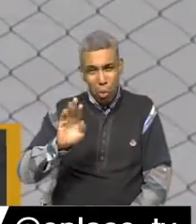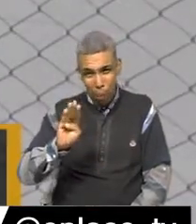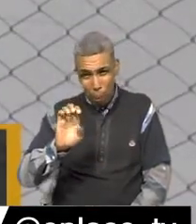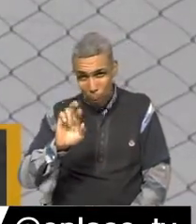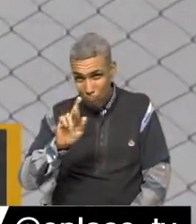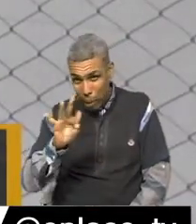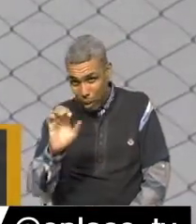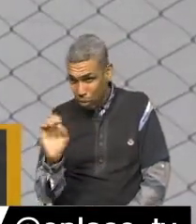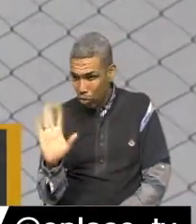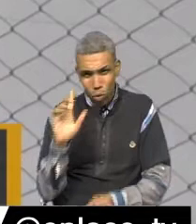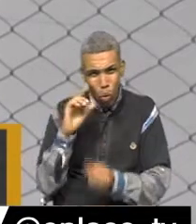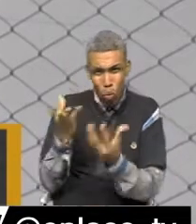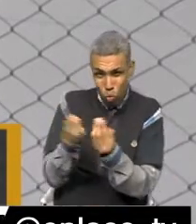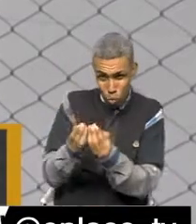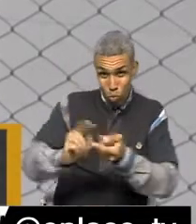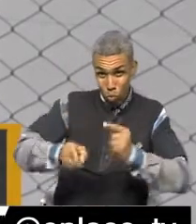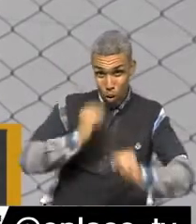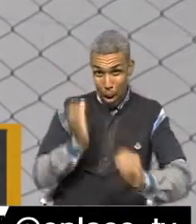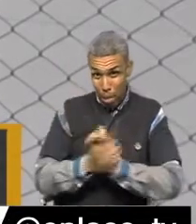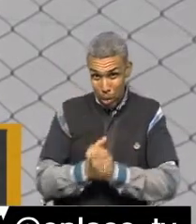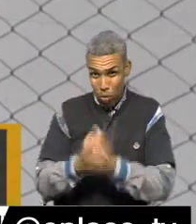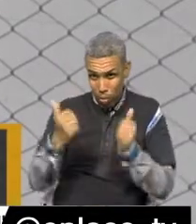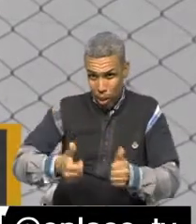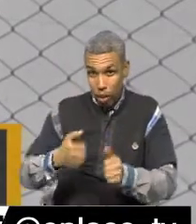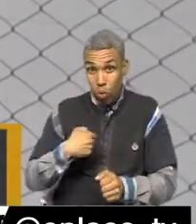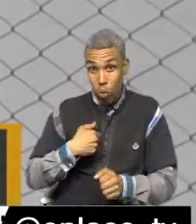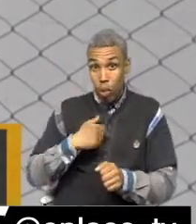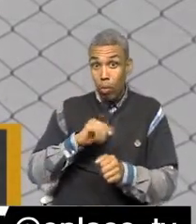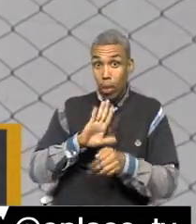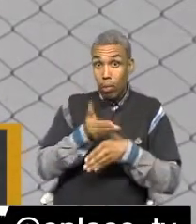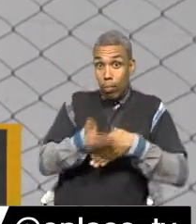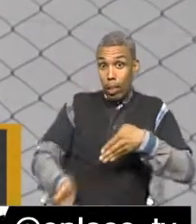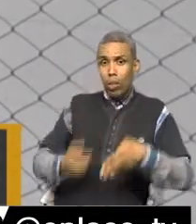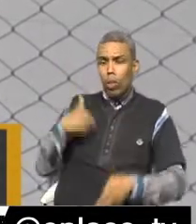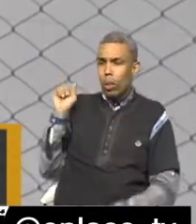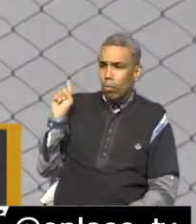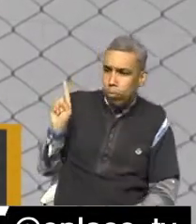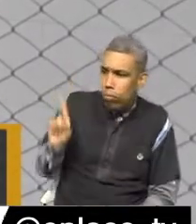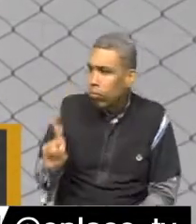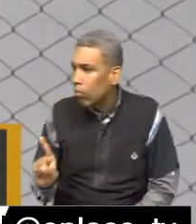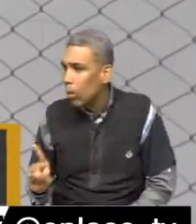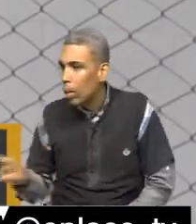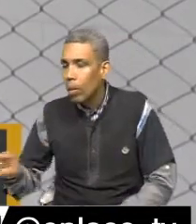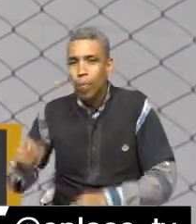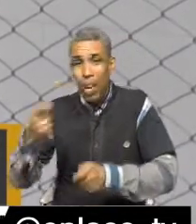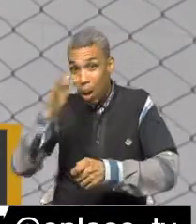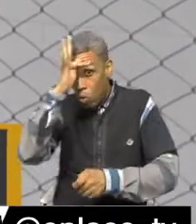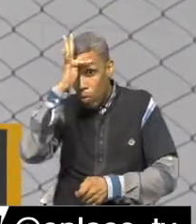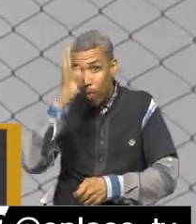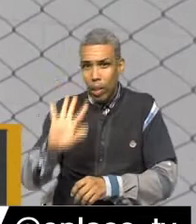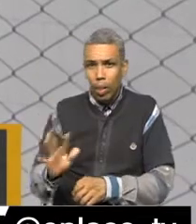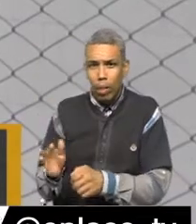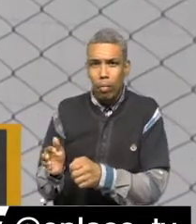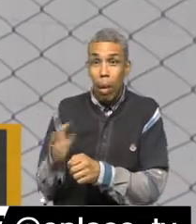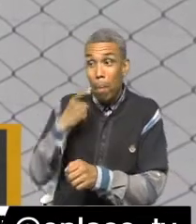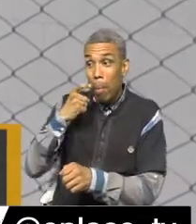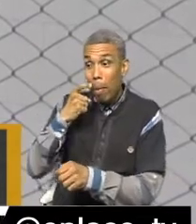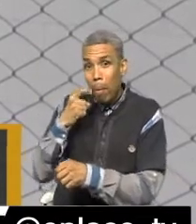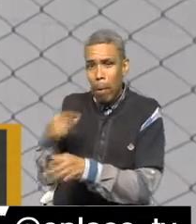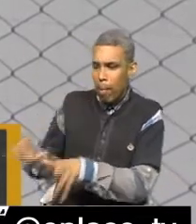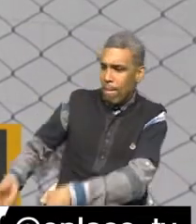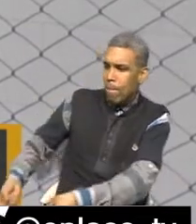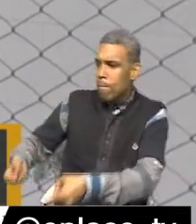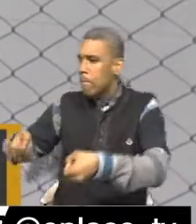al instante, lo llevamos, se estabilizó en el hospital, buena atención, y acá también en el regional. También